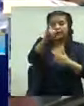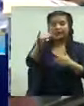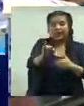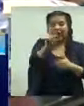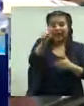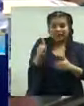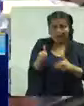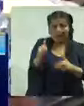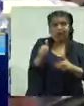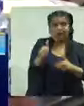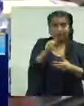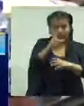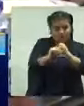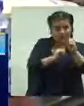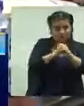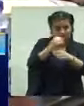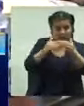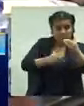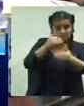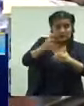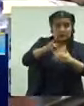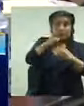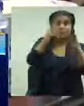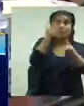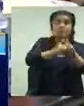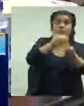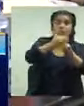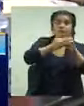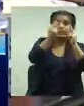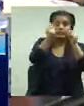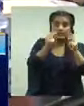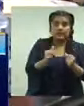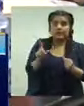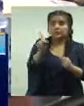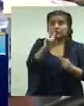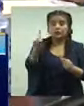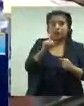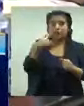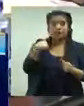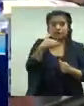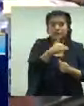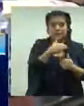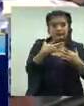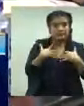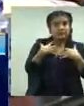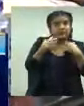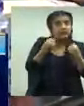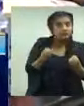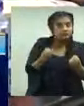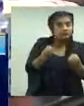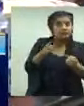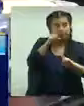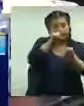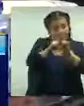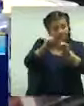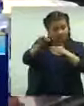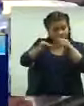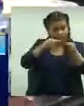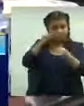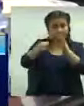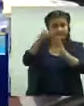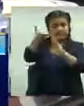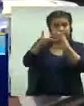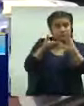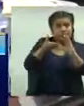caja, eso no es problema presupuestario. Ustedes es un problema de finanzas, no debería ser un problema del Ministerio de Salud. Entonces, si nos puede detallar eso, porque